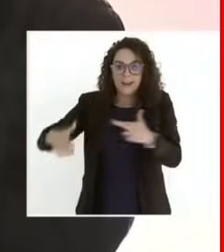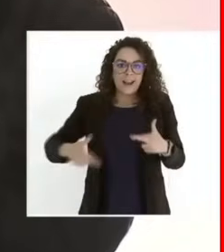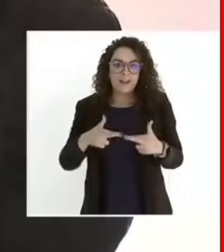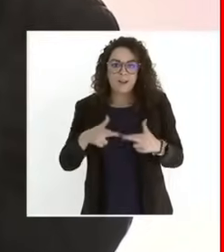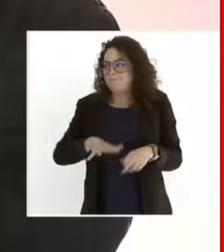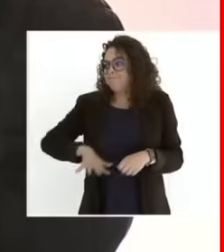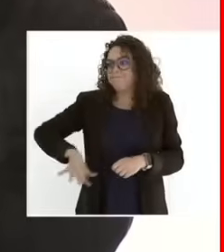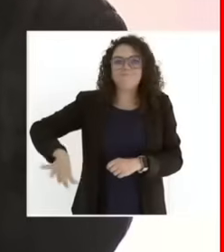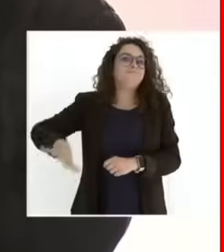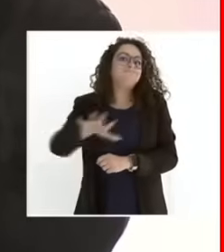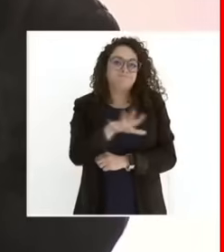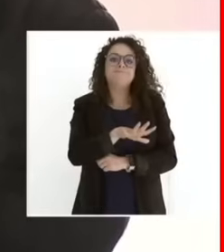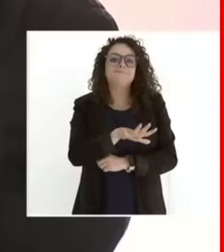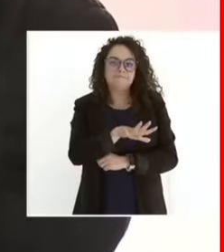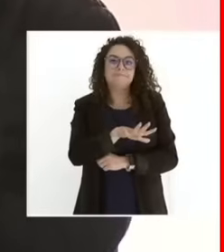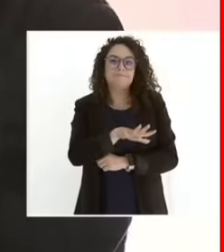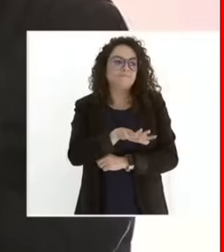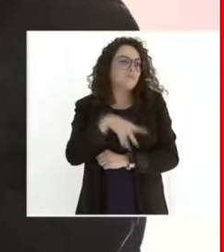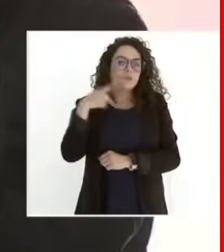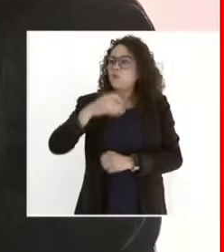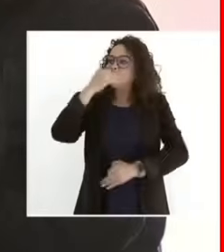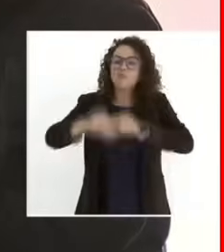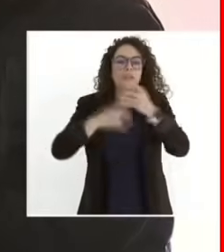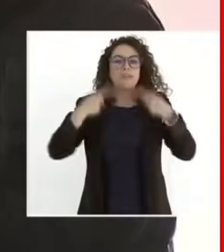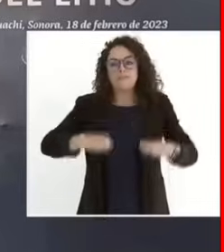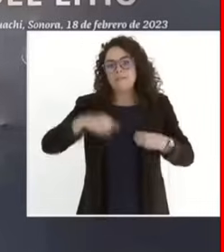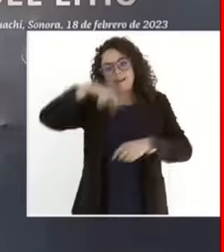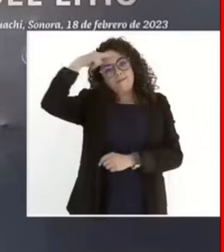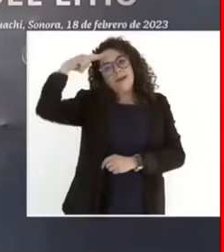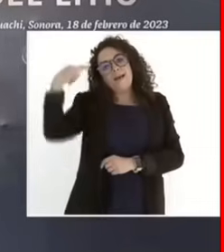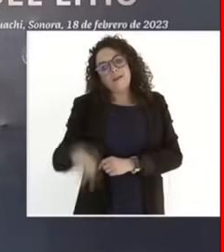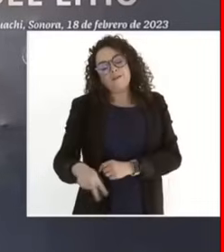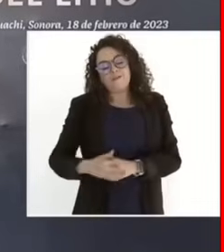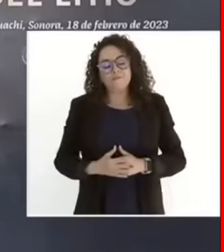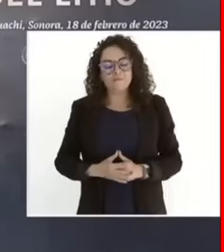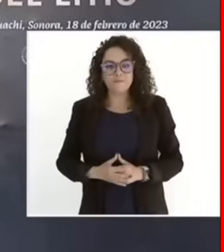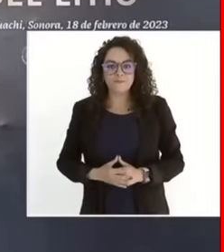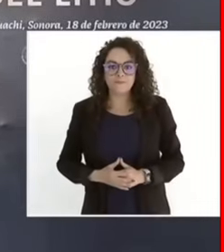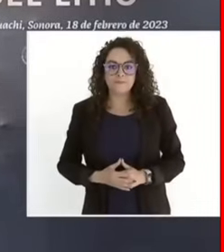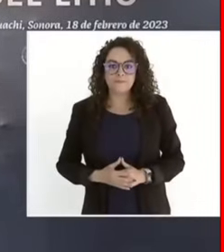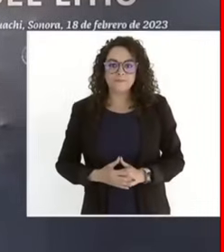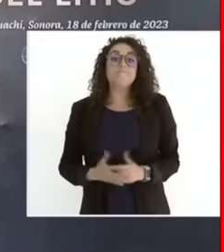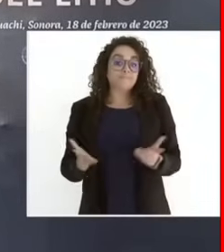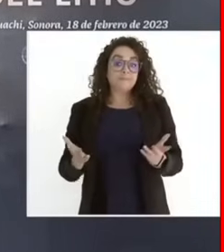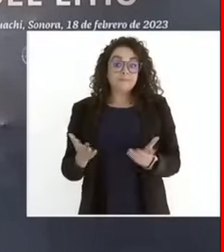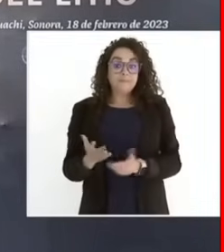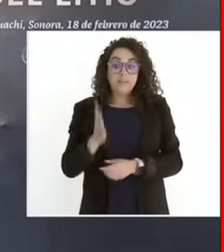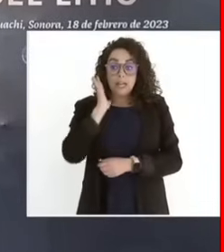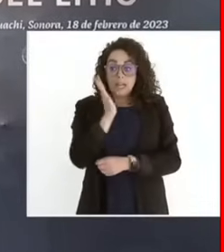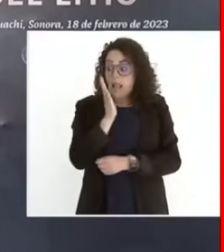tienen de todos los mexicanos Entonces estamos firmando pues este